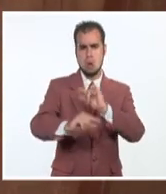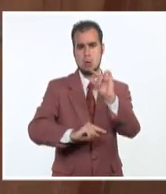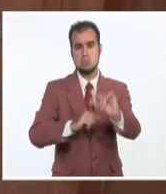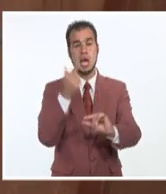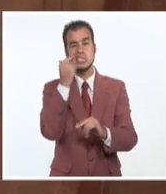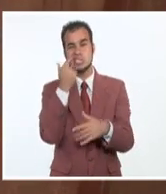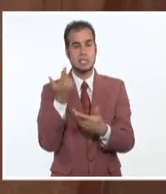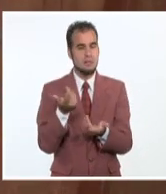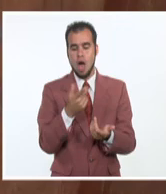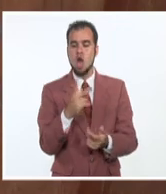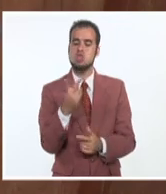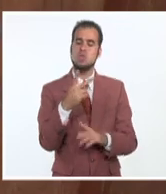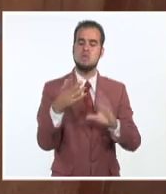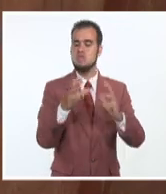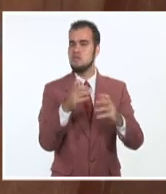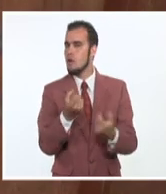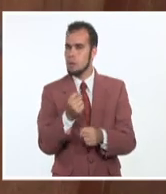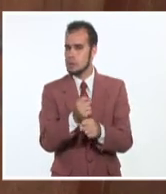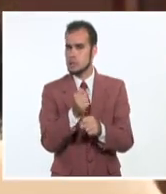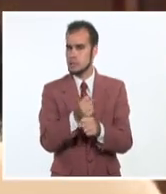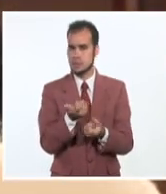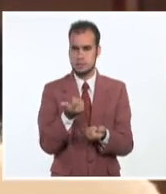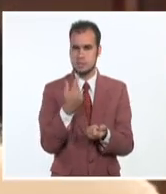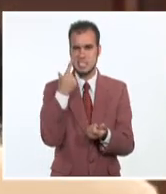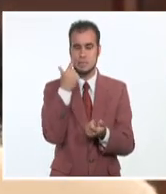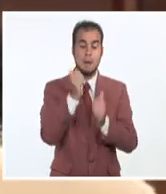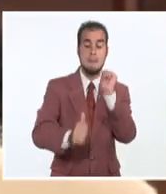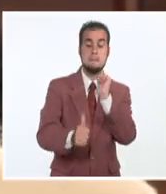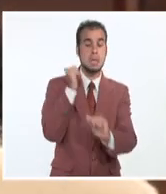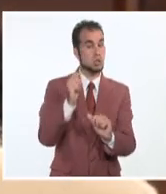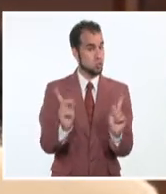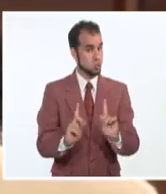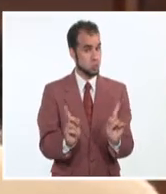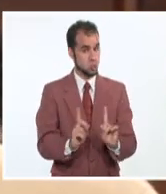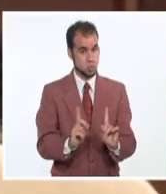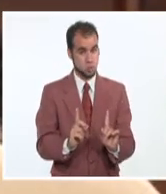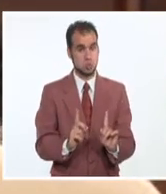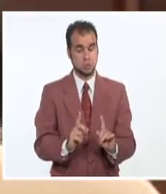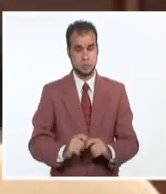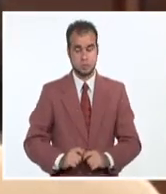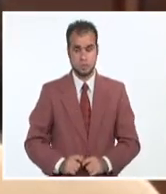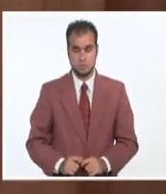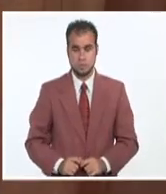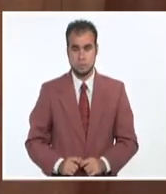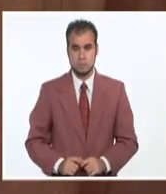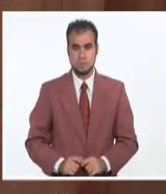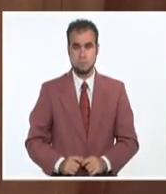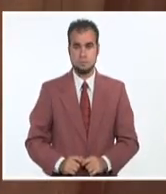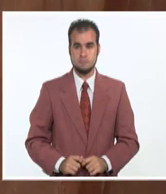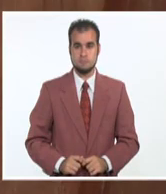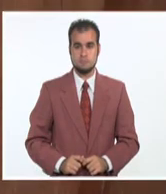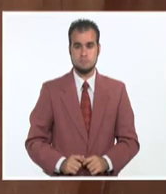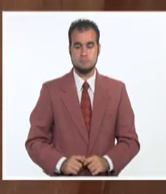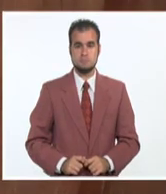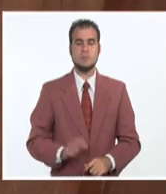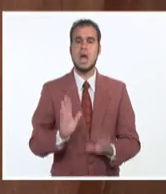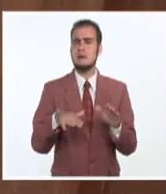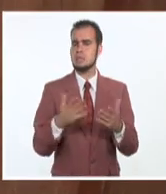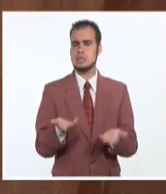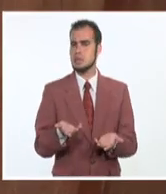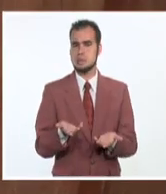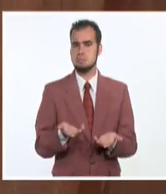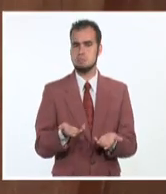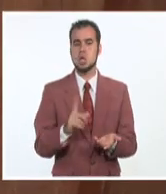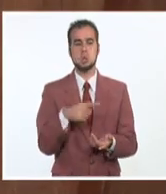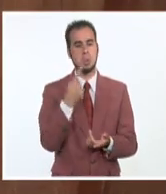para evitar retrocesos. A veces la capacidad de generar es